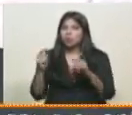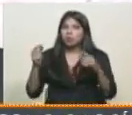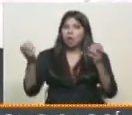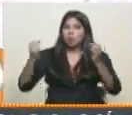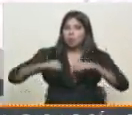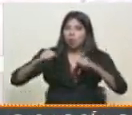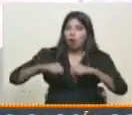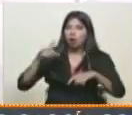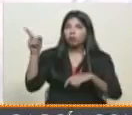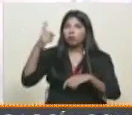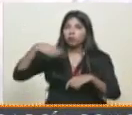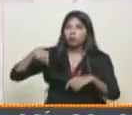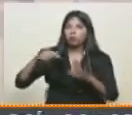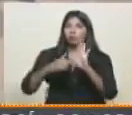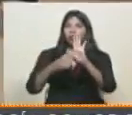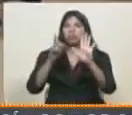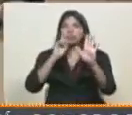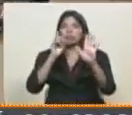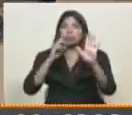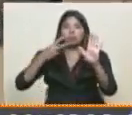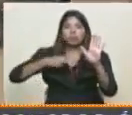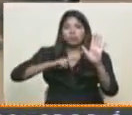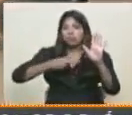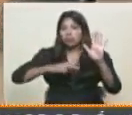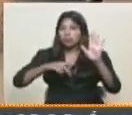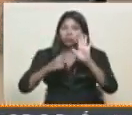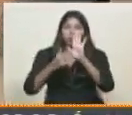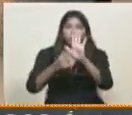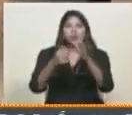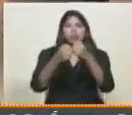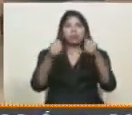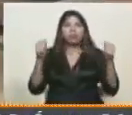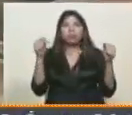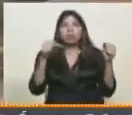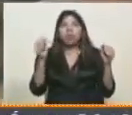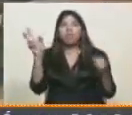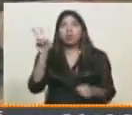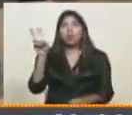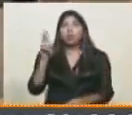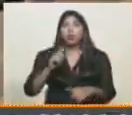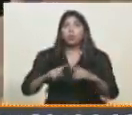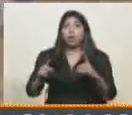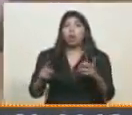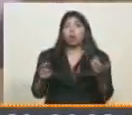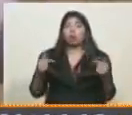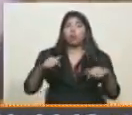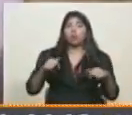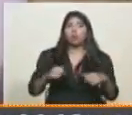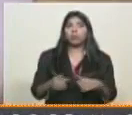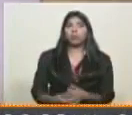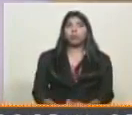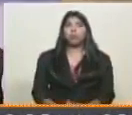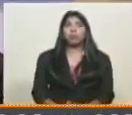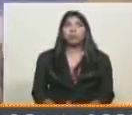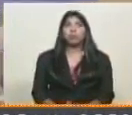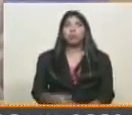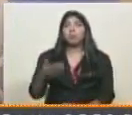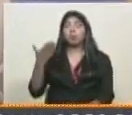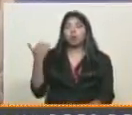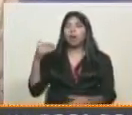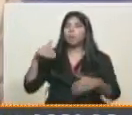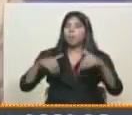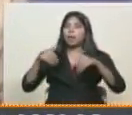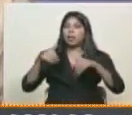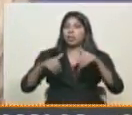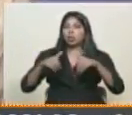de un país bajo una dictadura sin respaldo popular sabemos que no es así procedemos que se sentía hay que disputarlos pero si no nos hubiesen realizado esas elecciones de